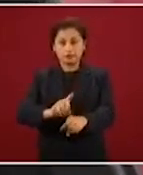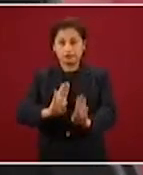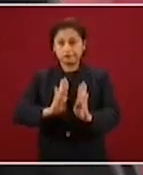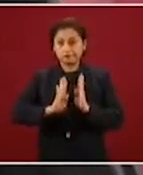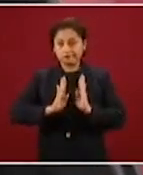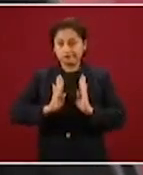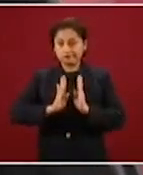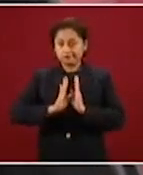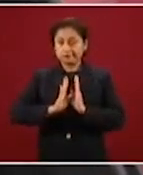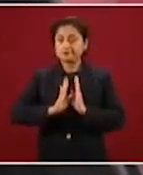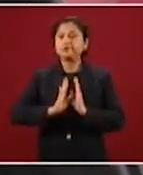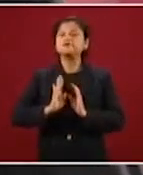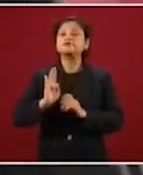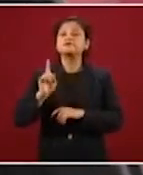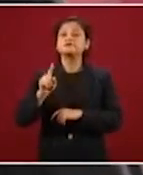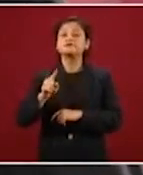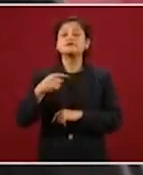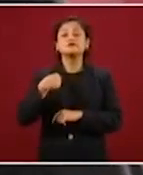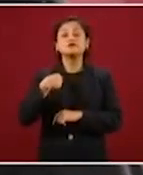le propuse